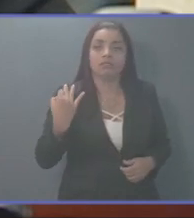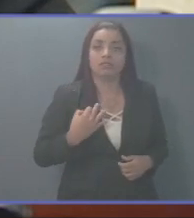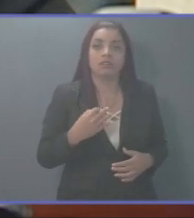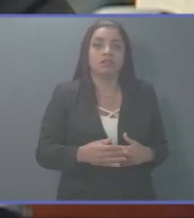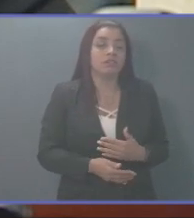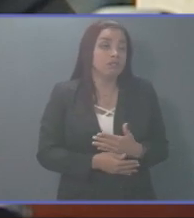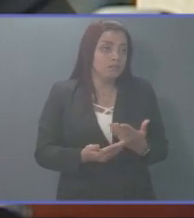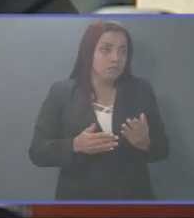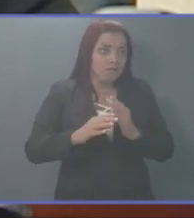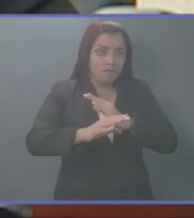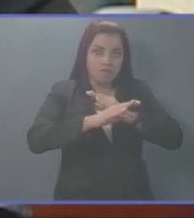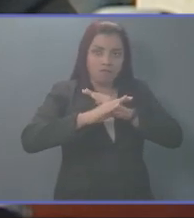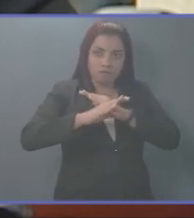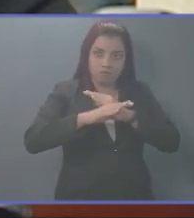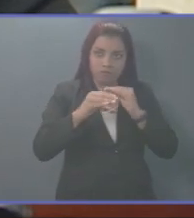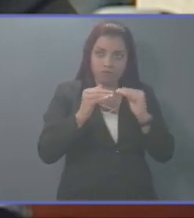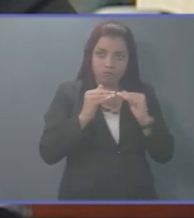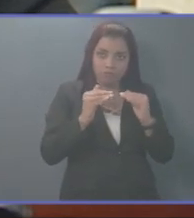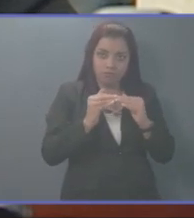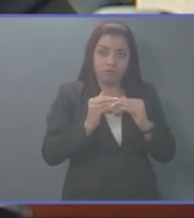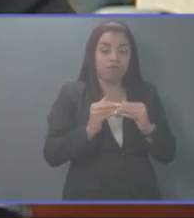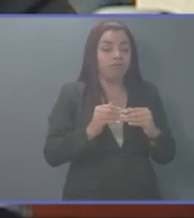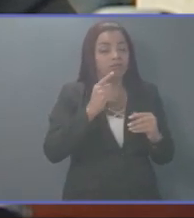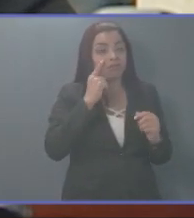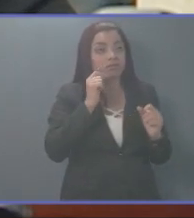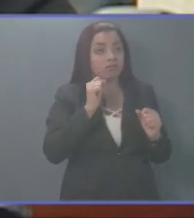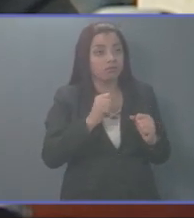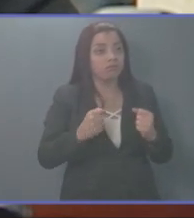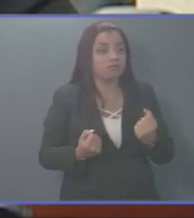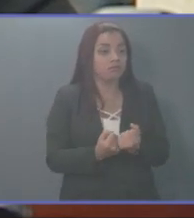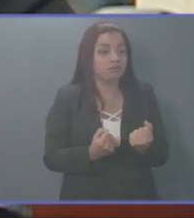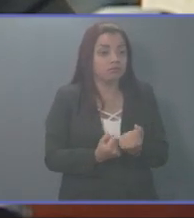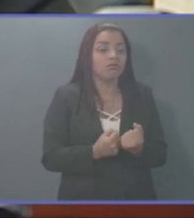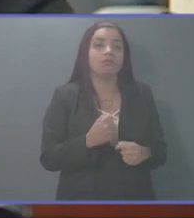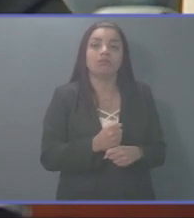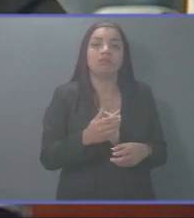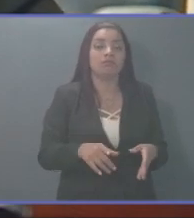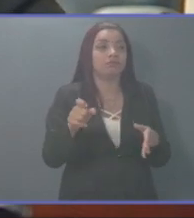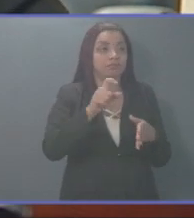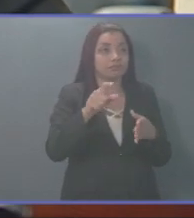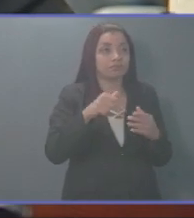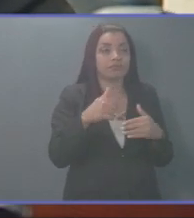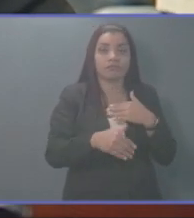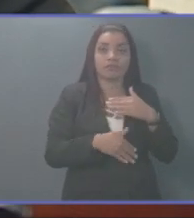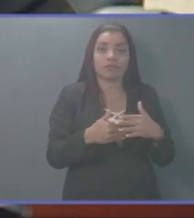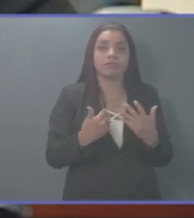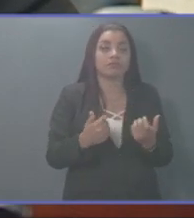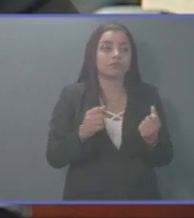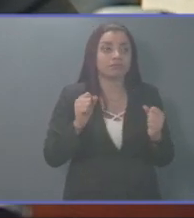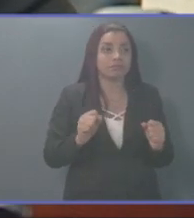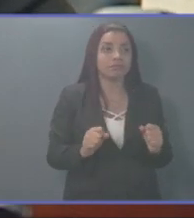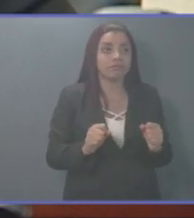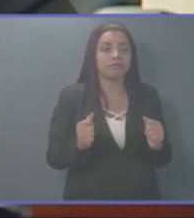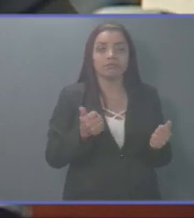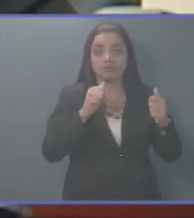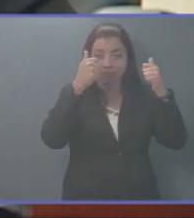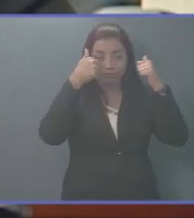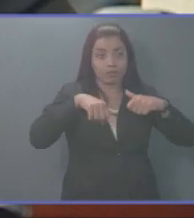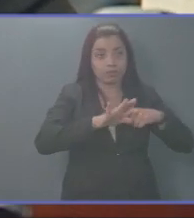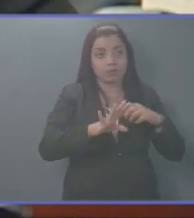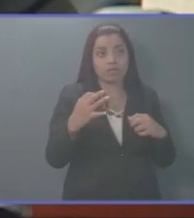a la protección y además de referir, acompañar y dar seguimiento a las instituciones competentes para la atención integral de acuerdo a sus